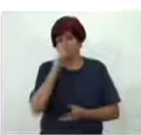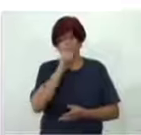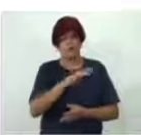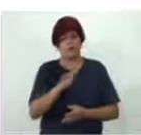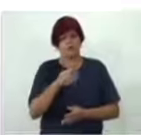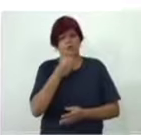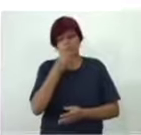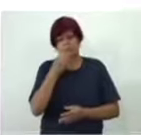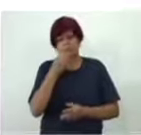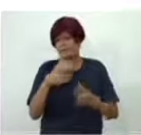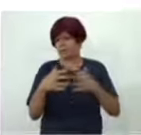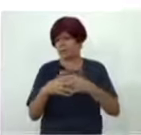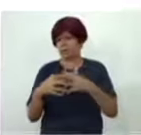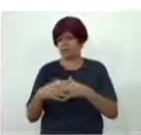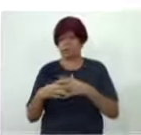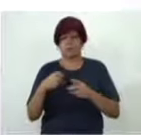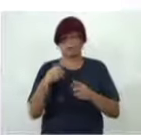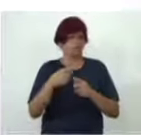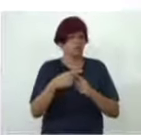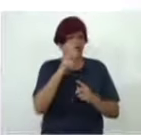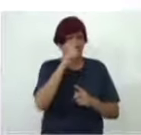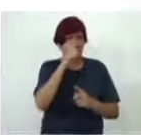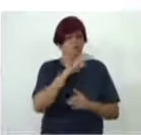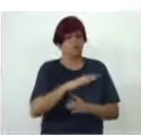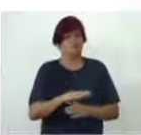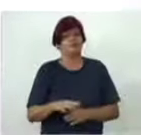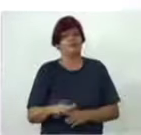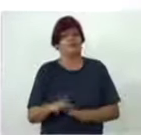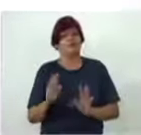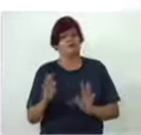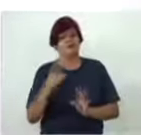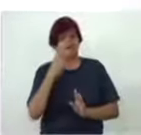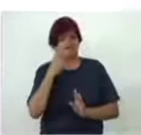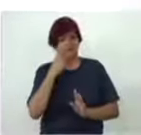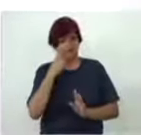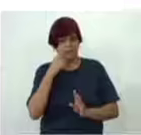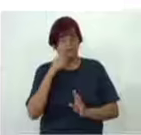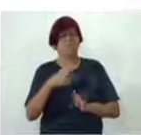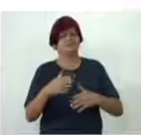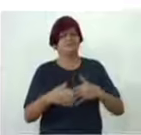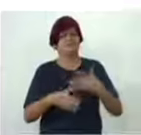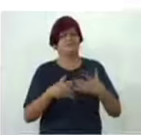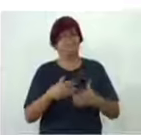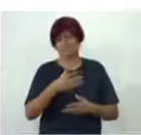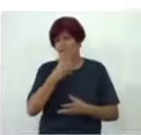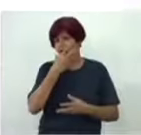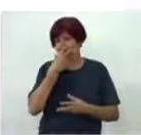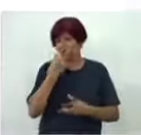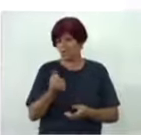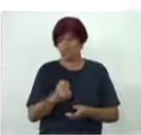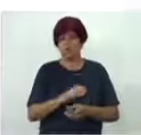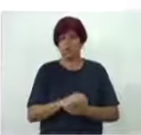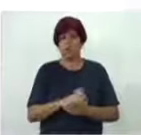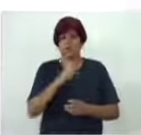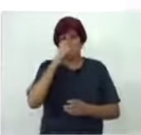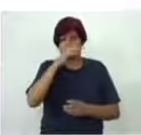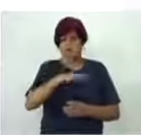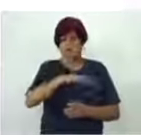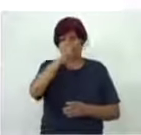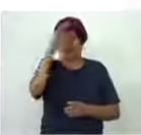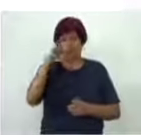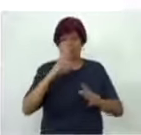tienen posibilidad de interrelacionarse con otros niños, ahí vemos también que la actividad resulta motivante. Cuando los adultos,